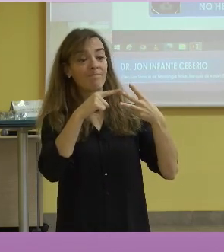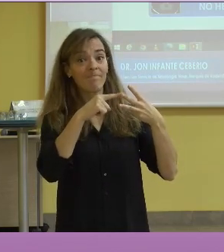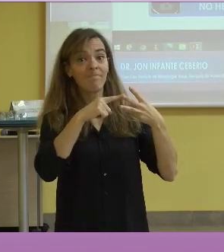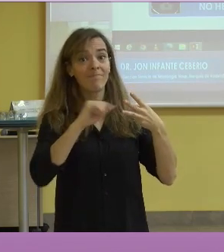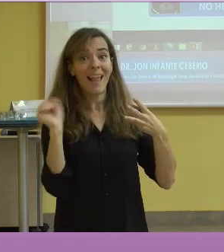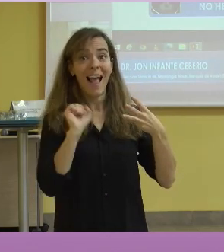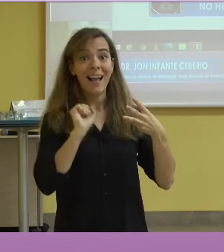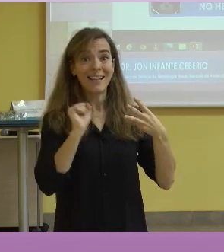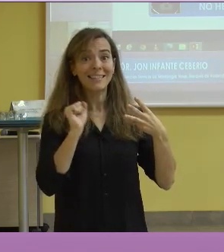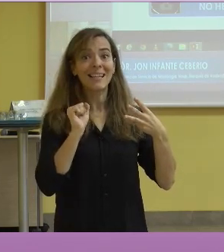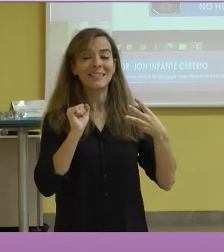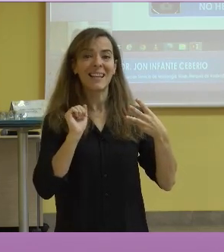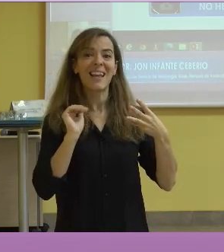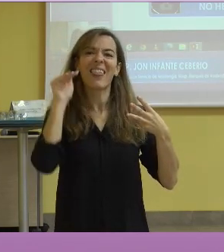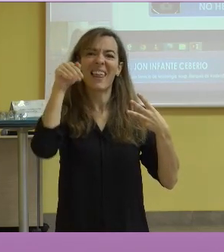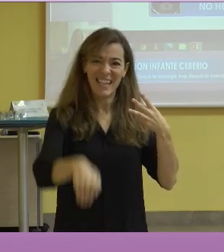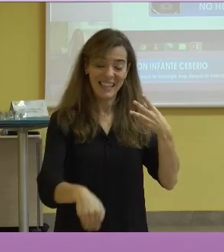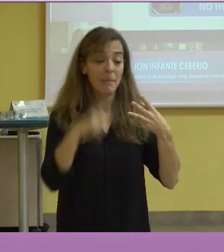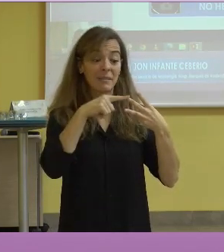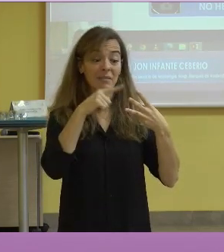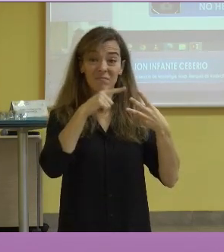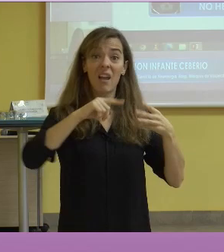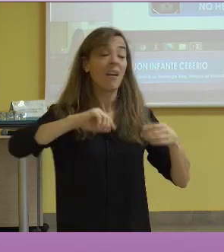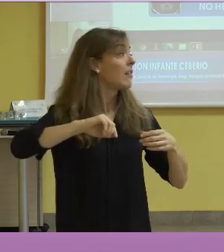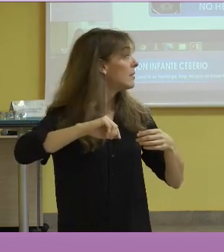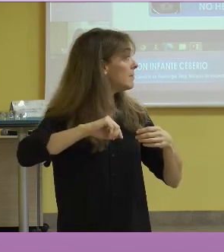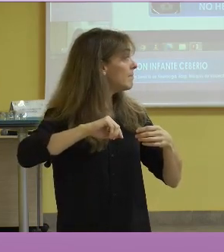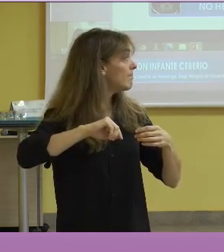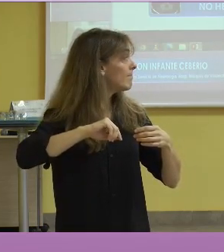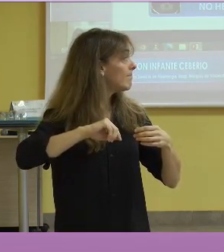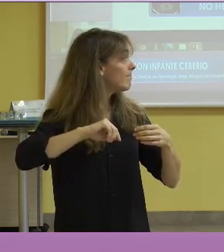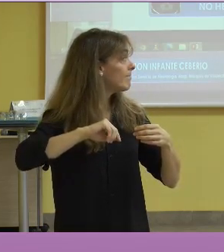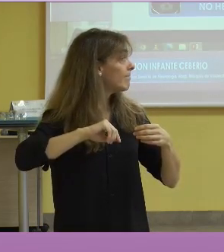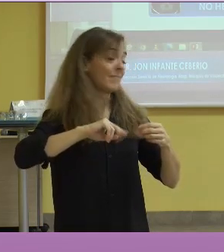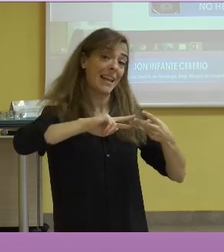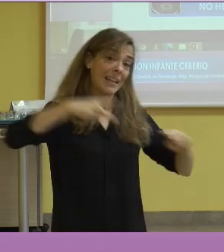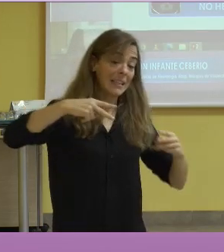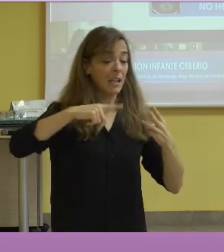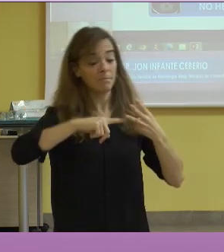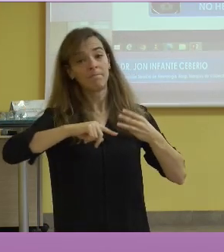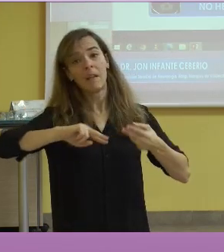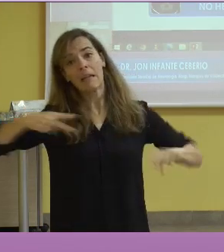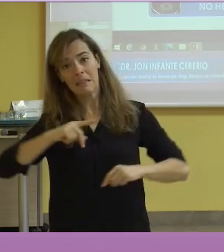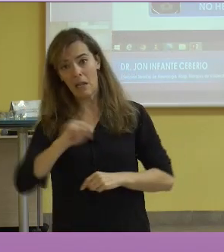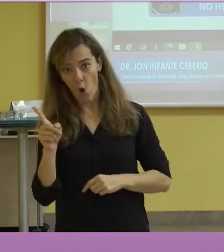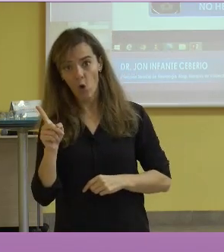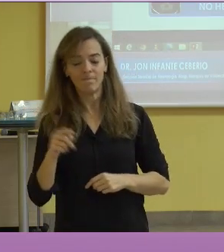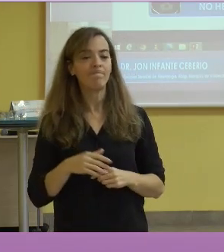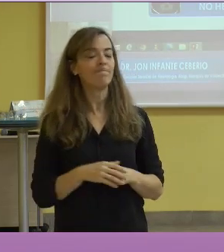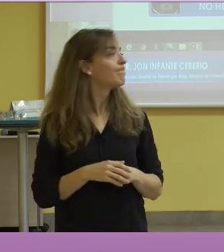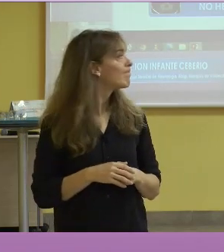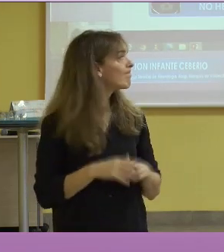ataxias degenerativas. Unas de ellas son genéticas y otras son no genéticas, ¿vale? ¿A qué llamamos